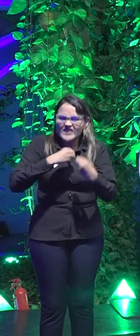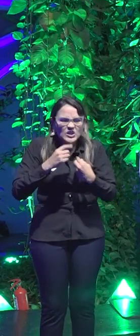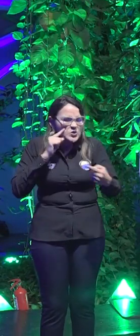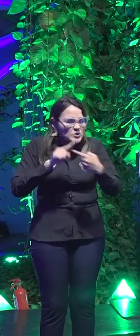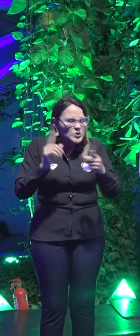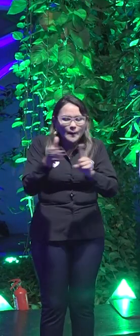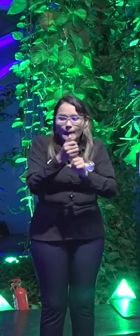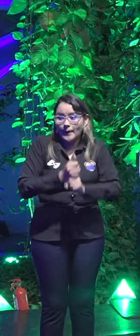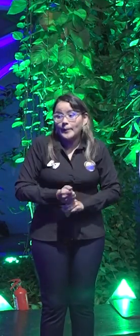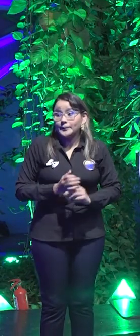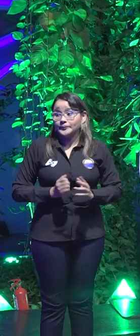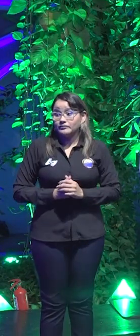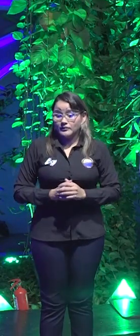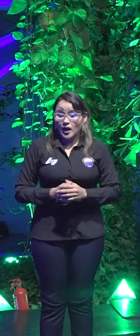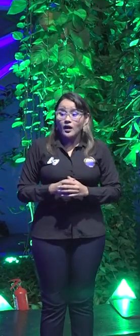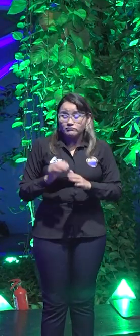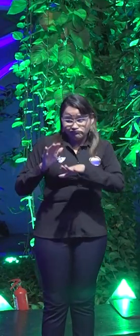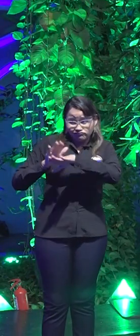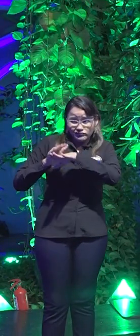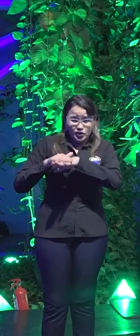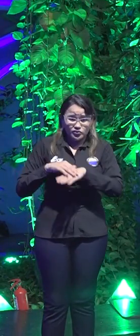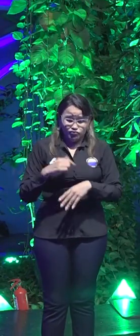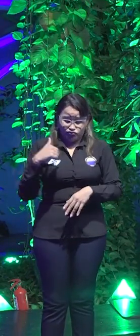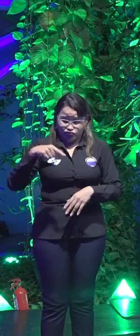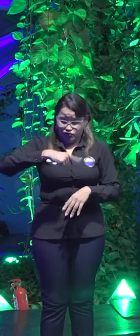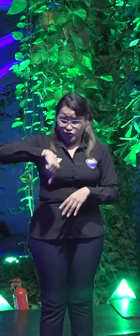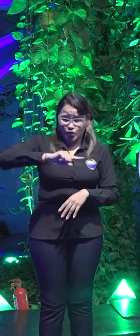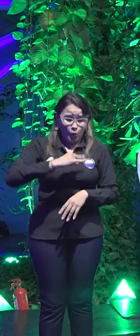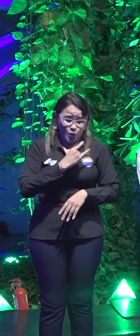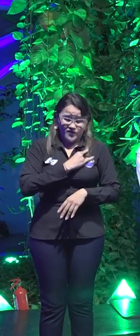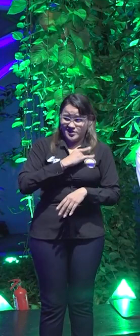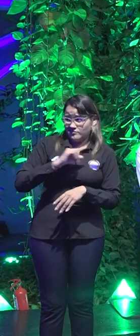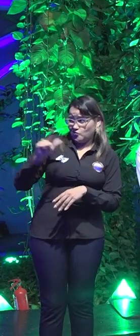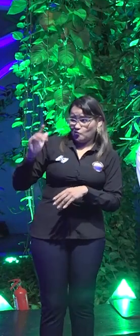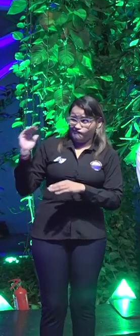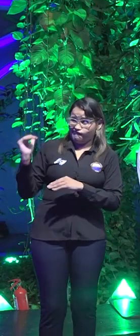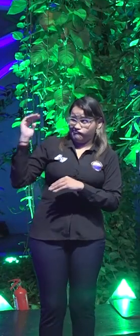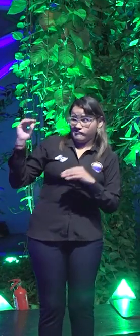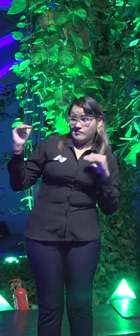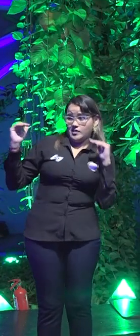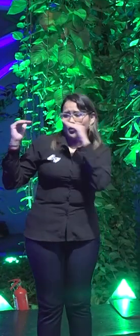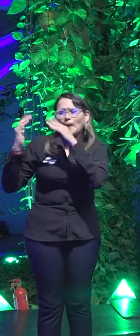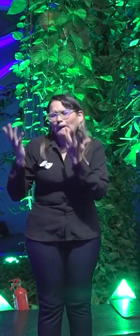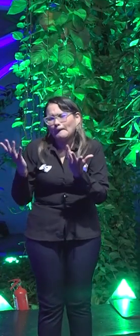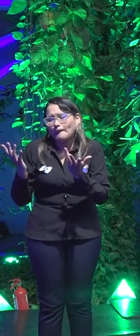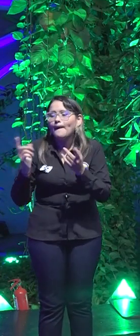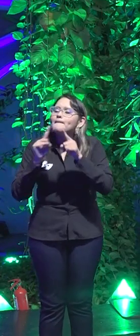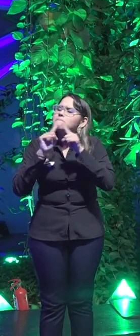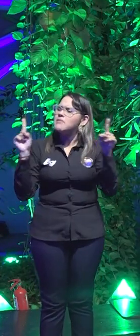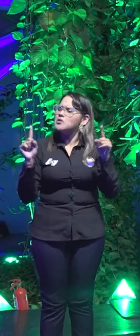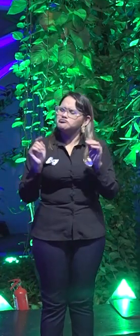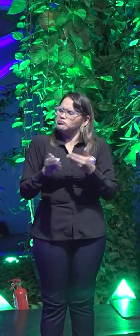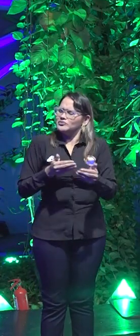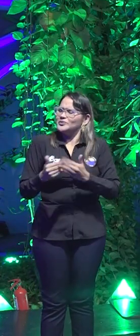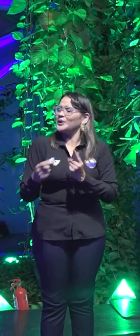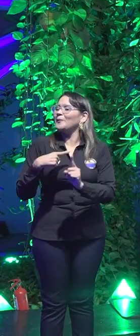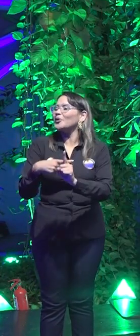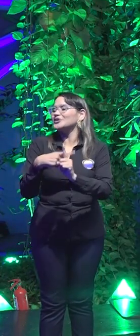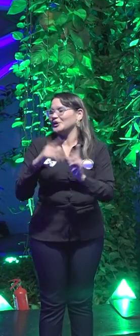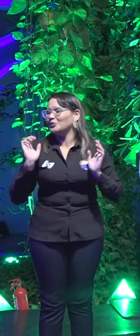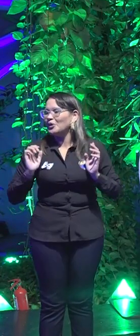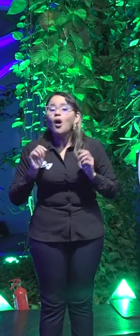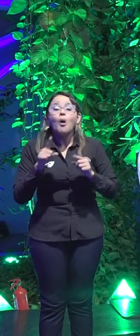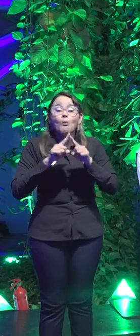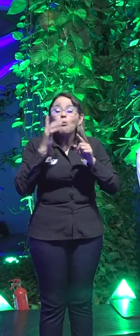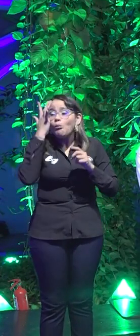universidades y nunca lo seremos, y lo aceptamos, pero no pasa nada, porque en términos del contexto y del territorio tiene mucho valor lo que